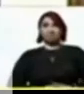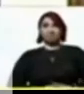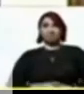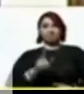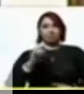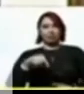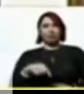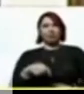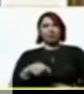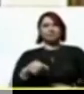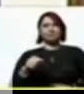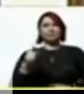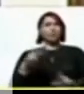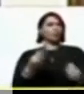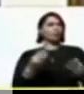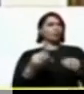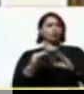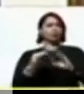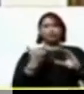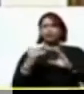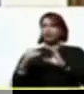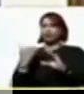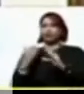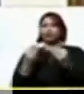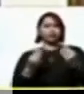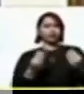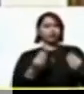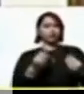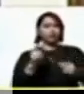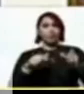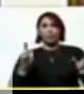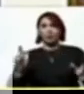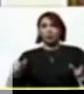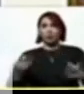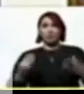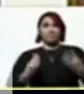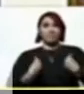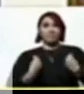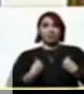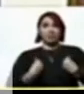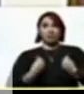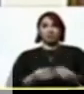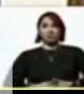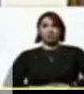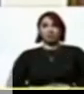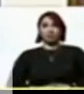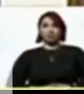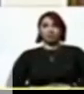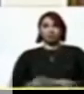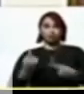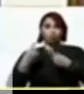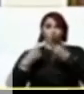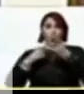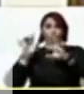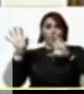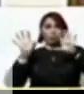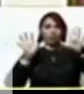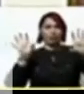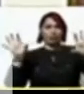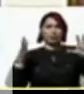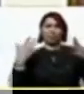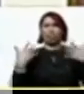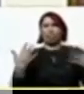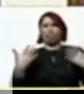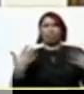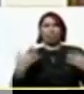Vizcaíno, he recibido muchos mensajes de venezolanos que viven en el exterior, que están urgidos de